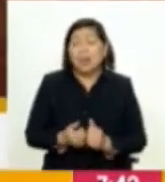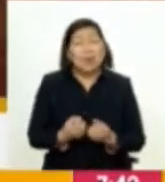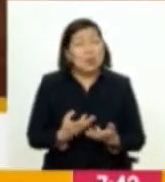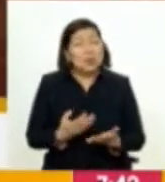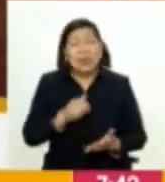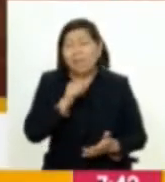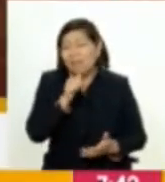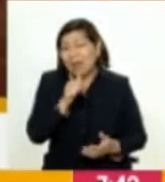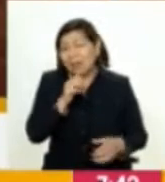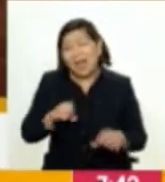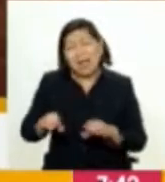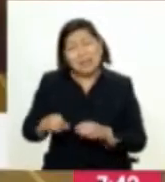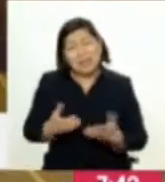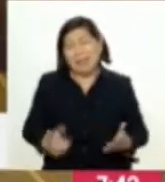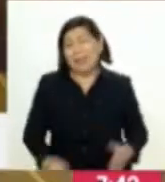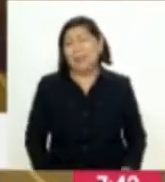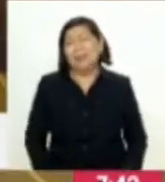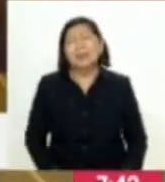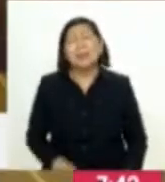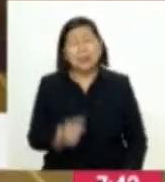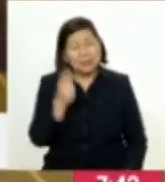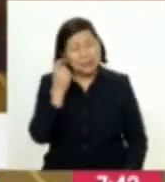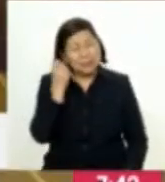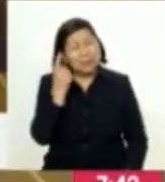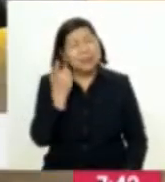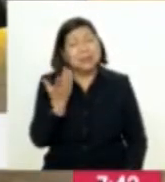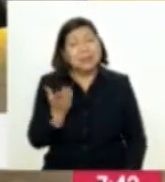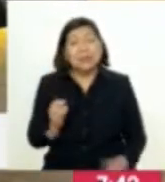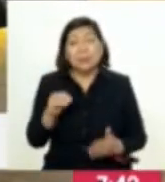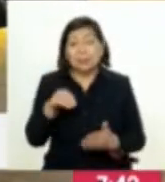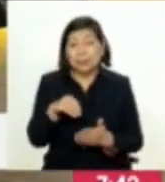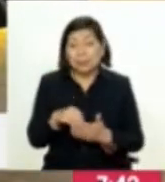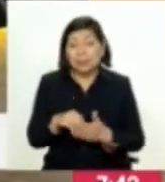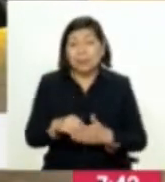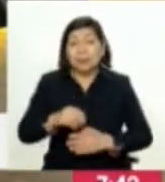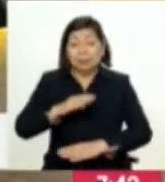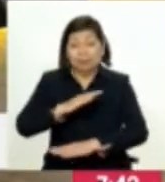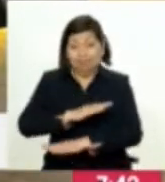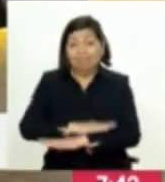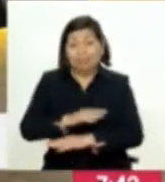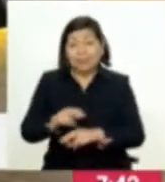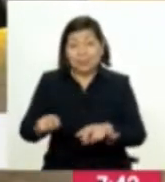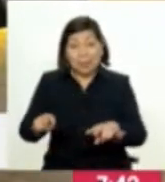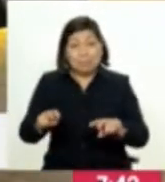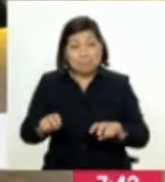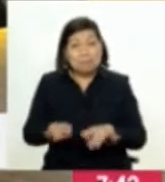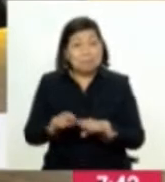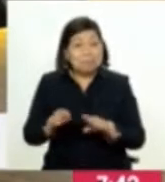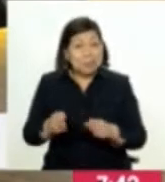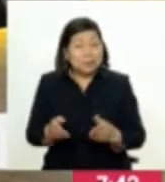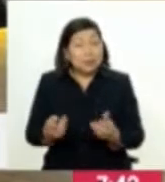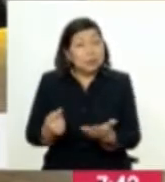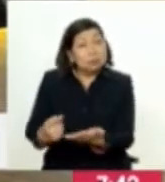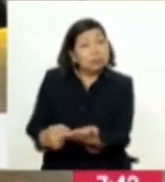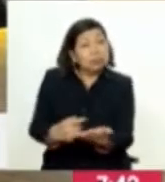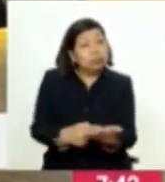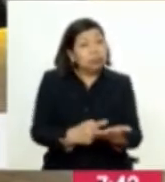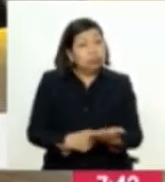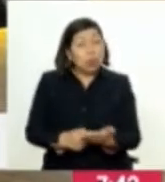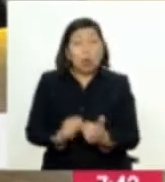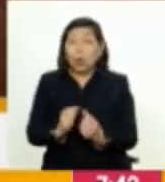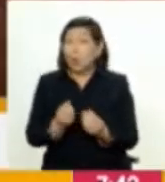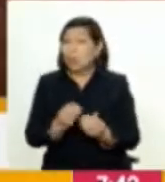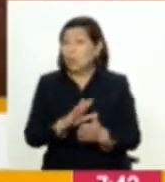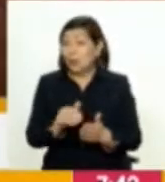mucho por hacer, ¿no? Pero entiendo cuál es la postura de la mesa y entiendo también que ustedes, y bueno,